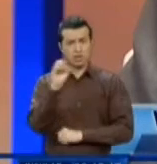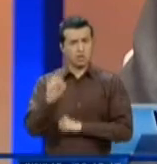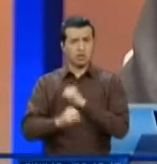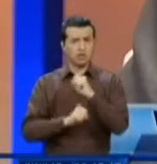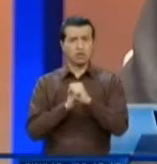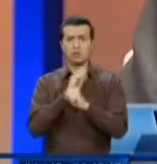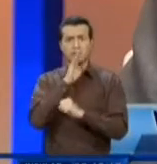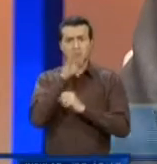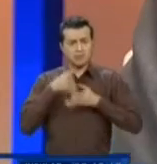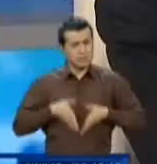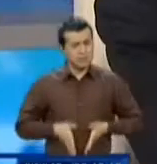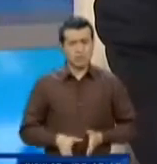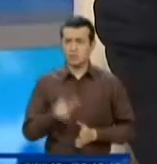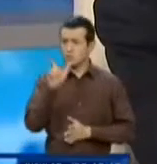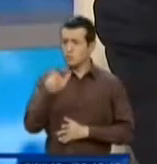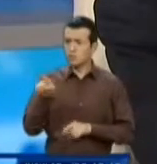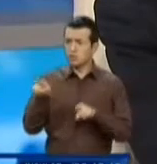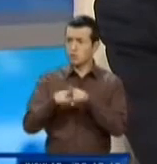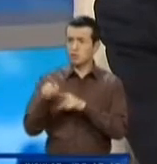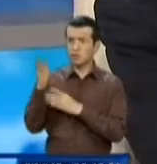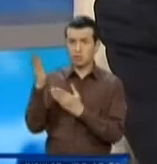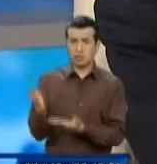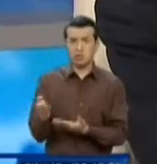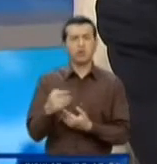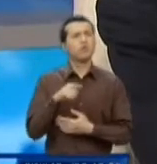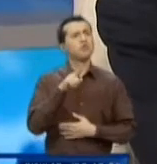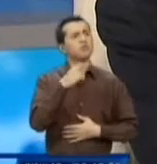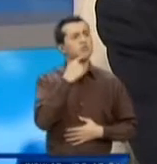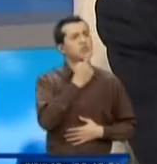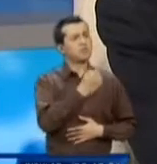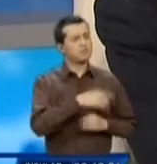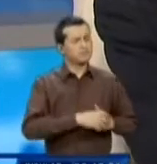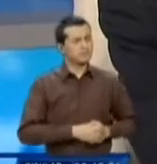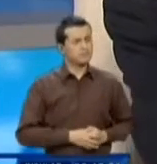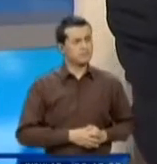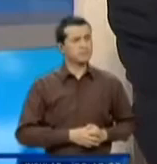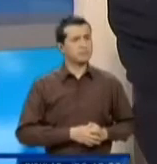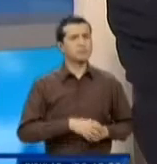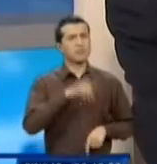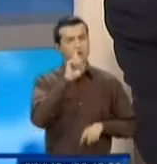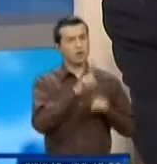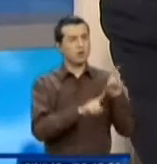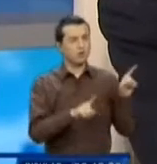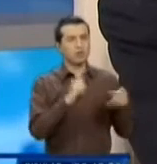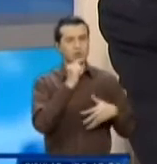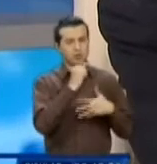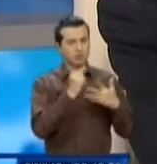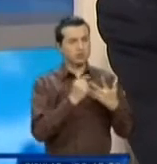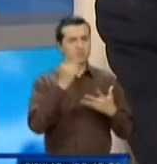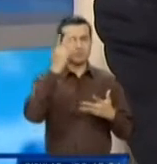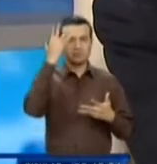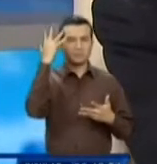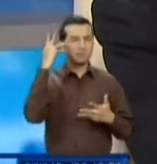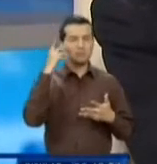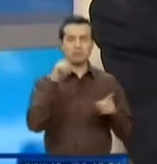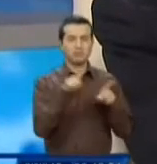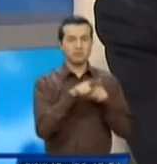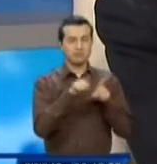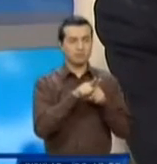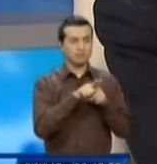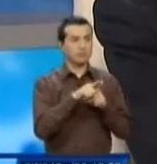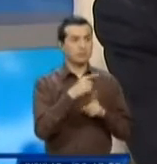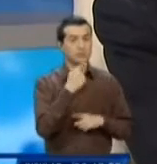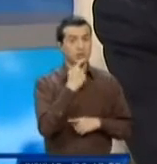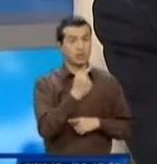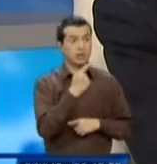Rafael Correa. Ahora, tú dices que él tiene un poco de algunos personajes históricos, pero mencionaste